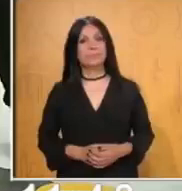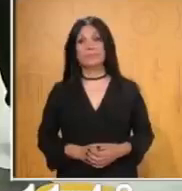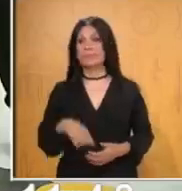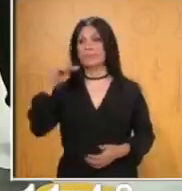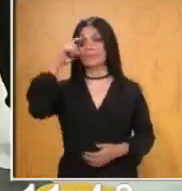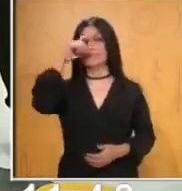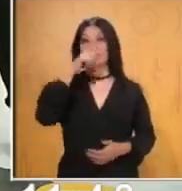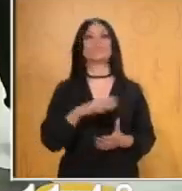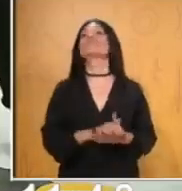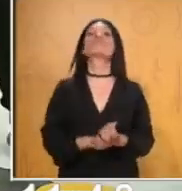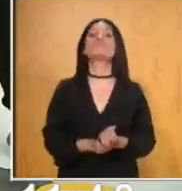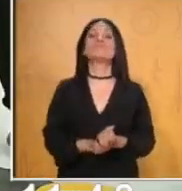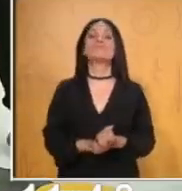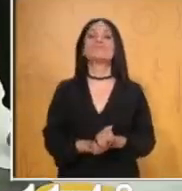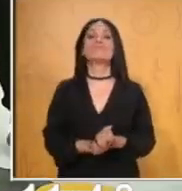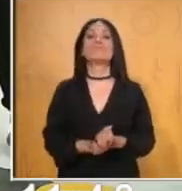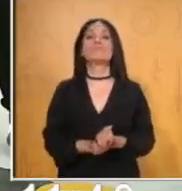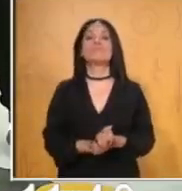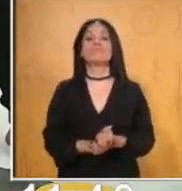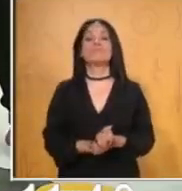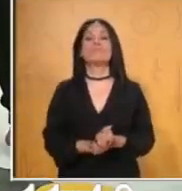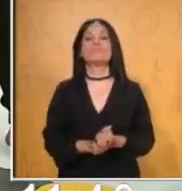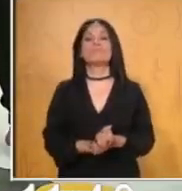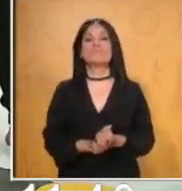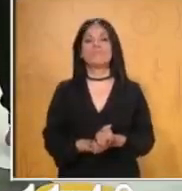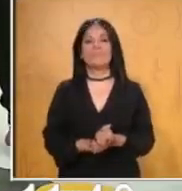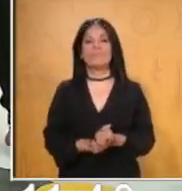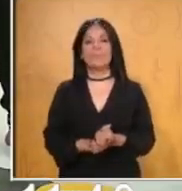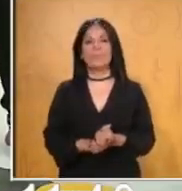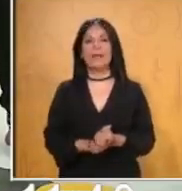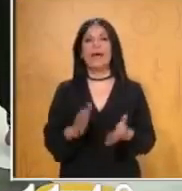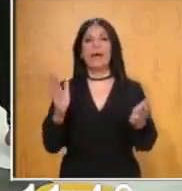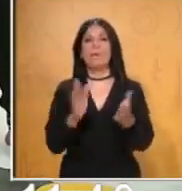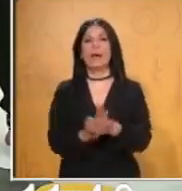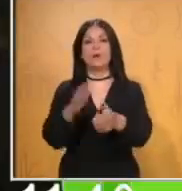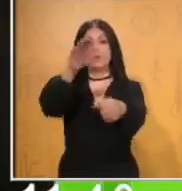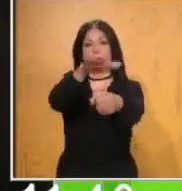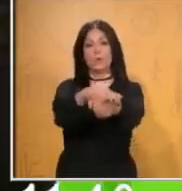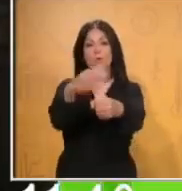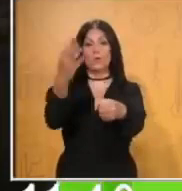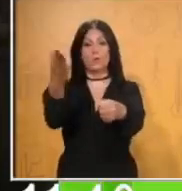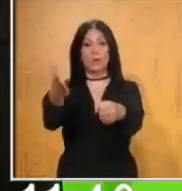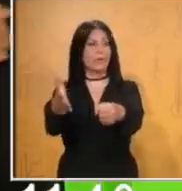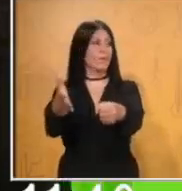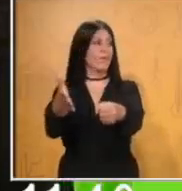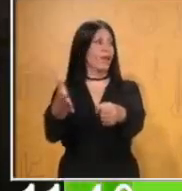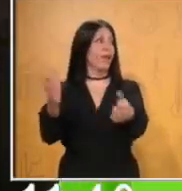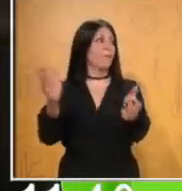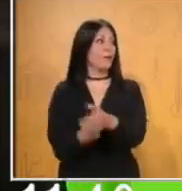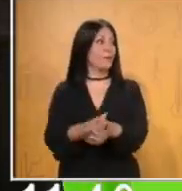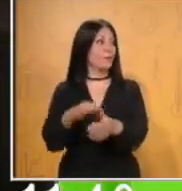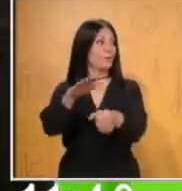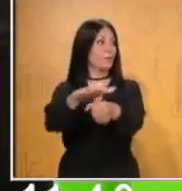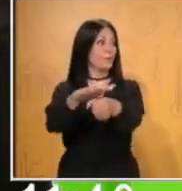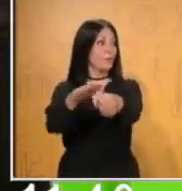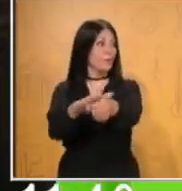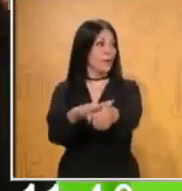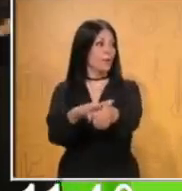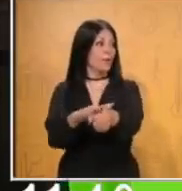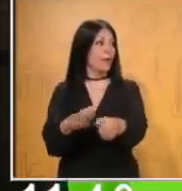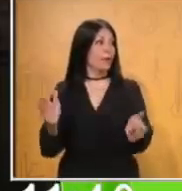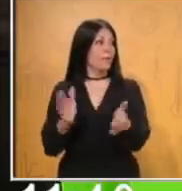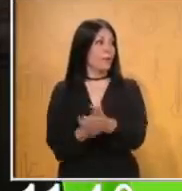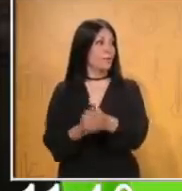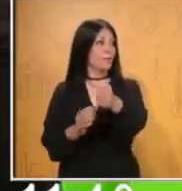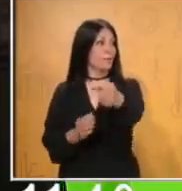Venga, y decimos todos juntos a la cuenta de 3. ¿Listo, licenciado? Listo. 1, 2, 3. Aplauso, tu puño, tu mano. Aplauso, tu puño, tu